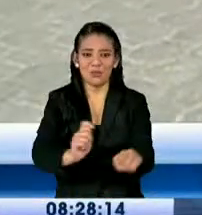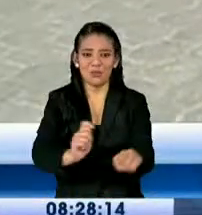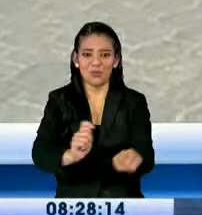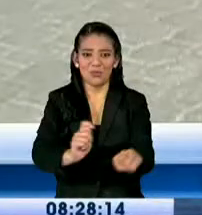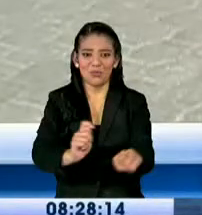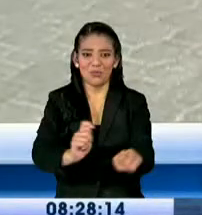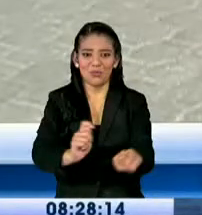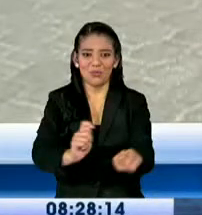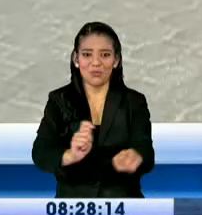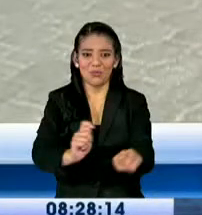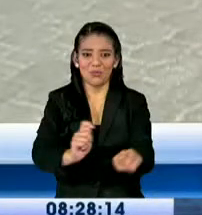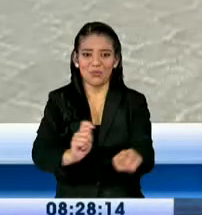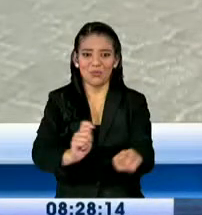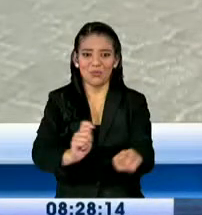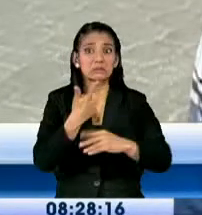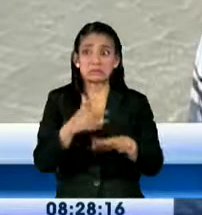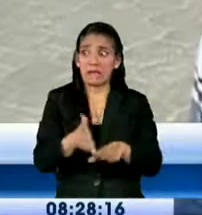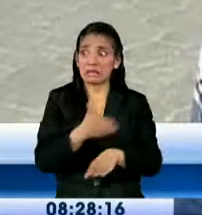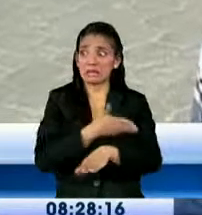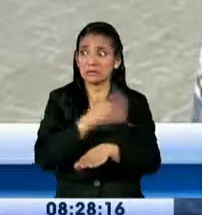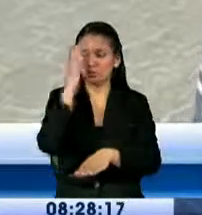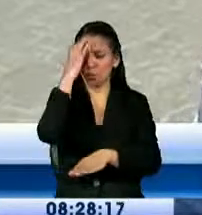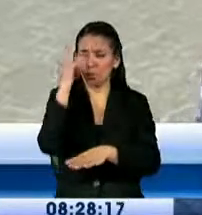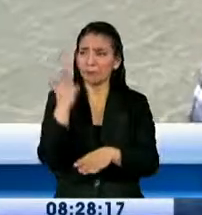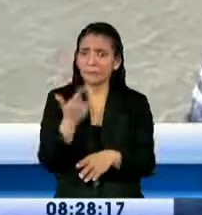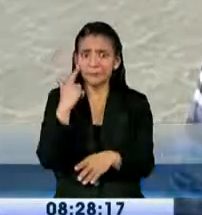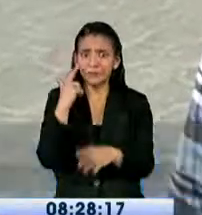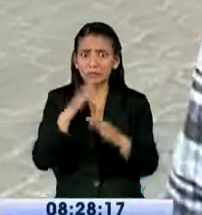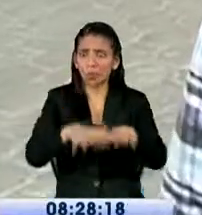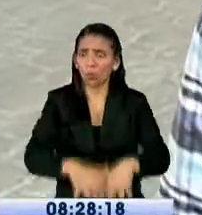bastante agua y estuvimos preocupados pensando